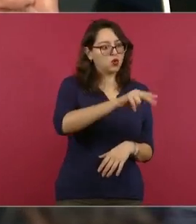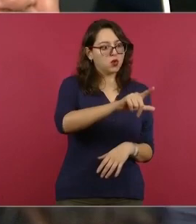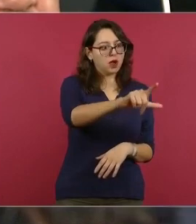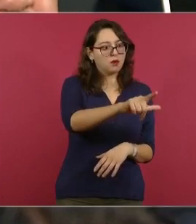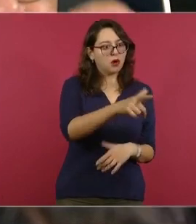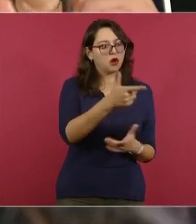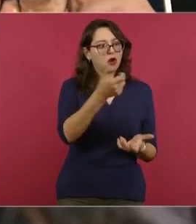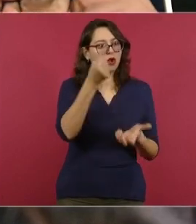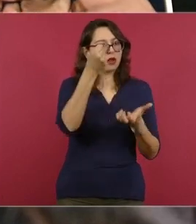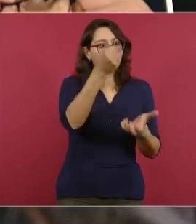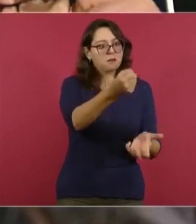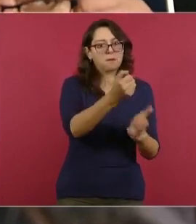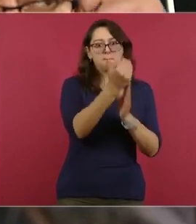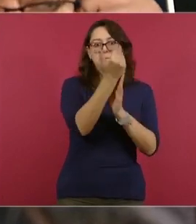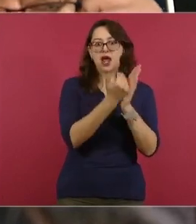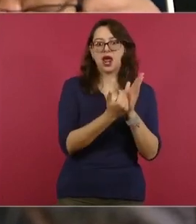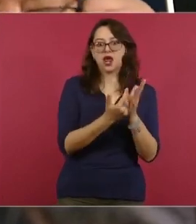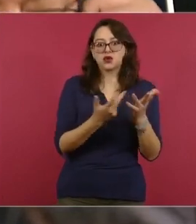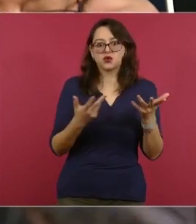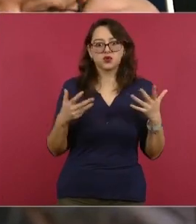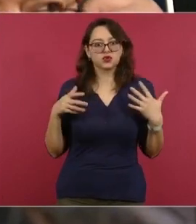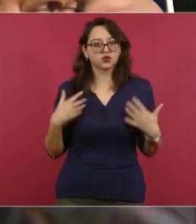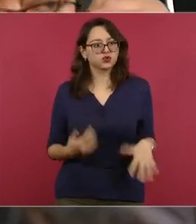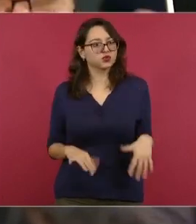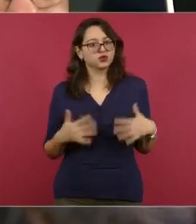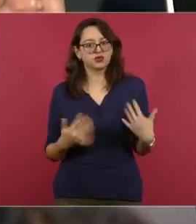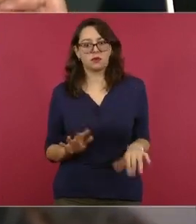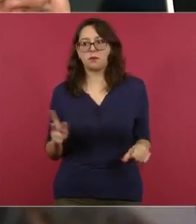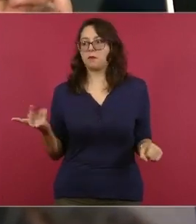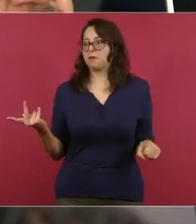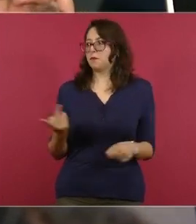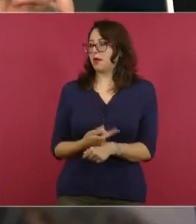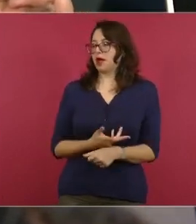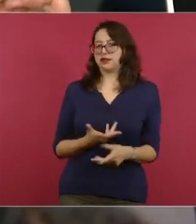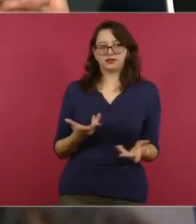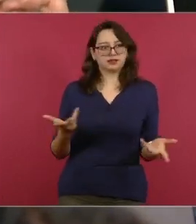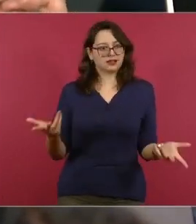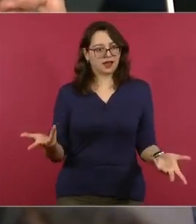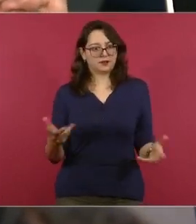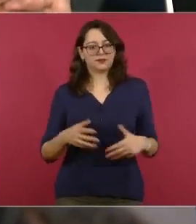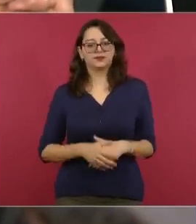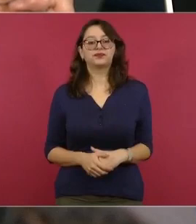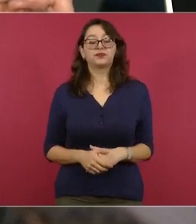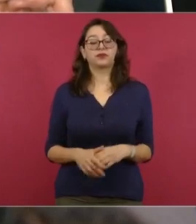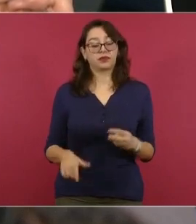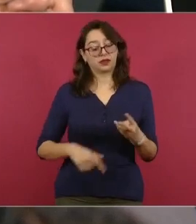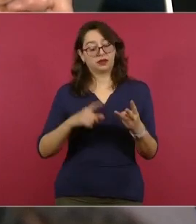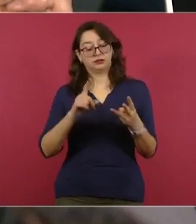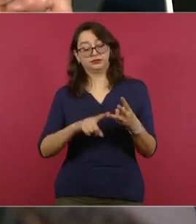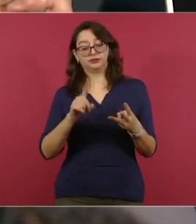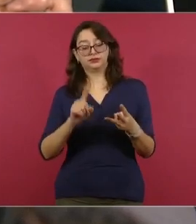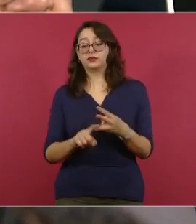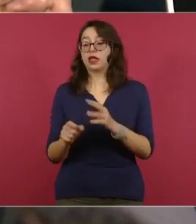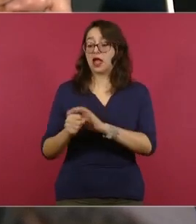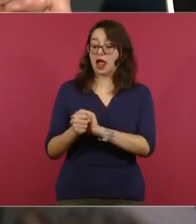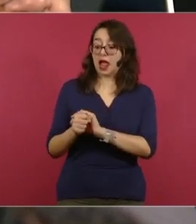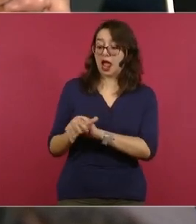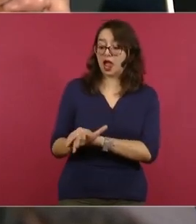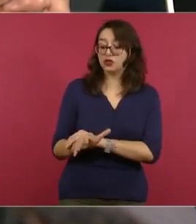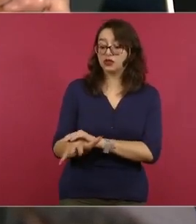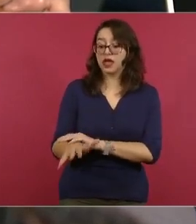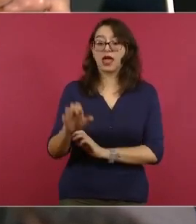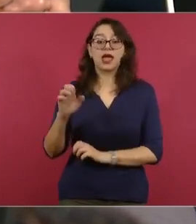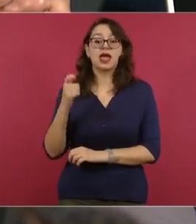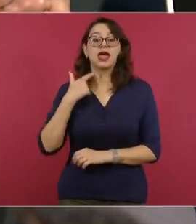gobernador tamaulipeco. Y una sobre el caso Ayotzinapa, pues pareciera que al ex procurador del Estado de Guerrero, Iñaki Blanco, y